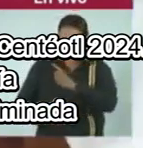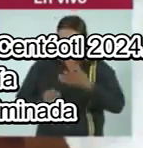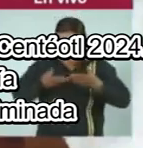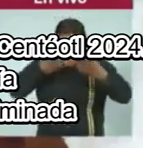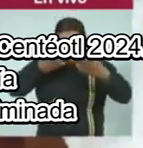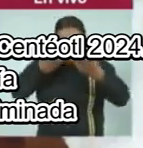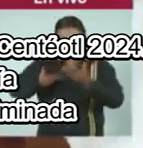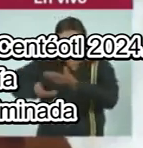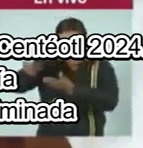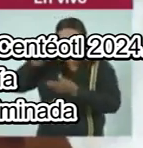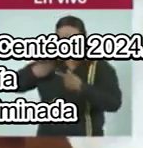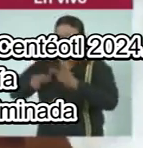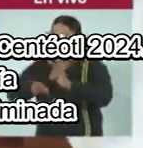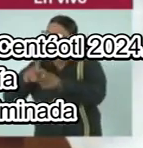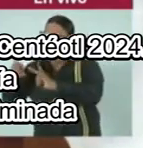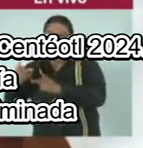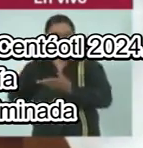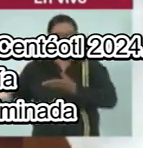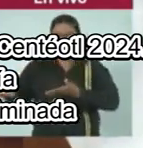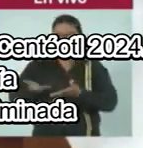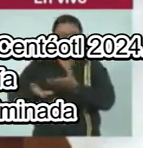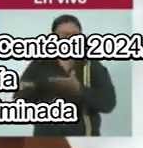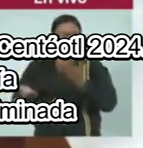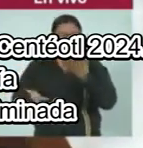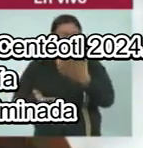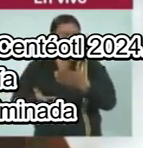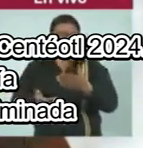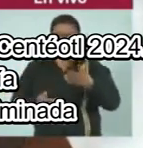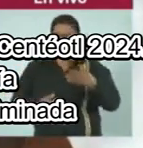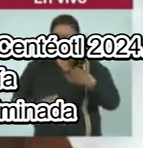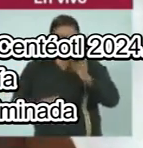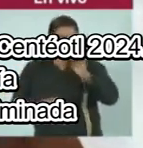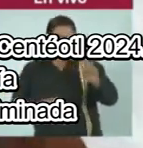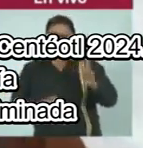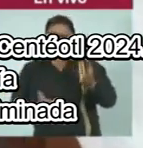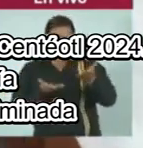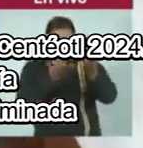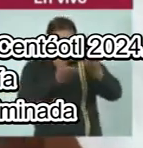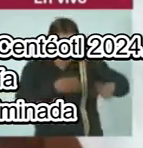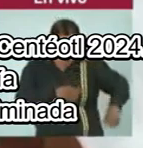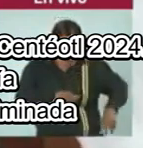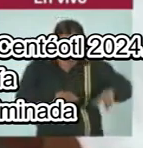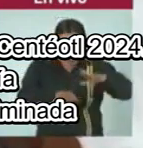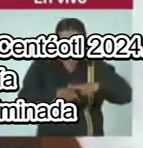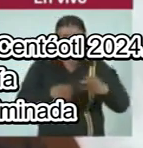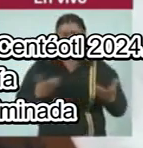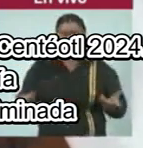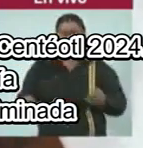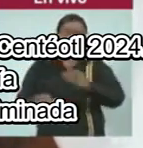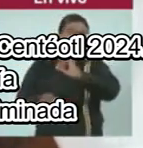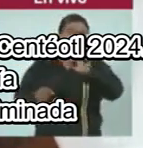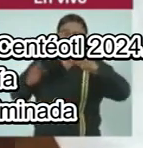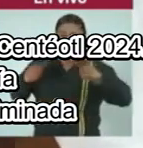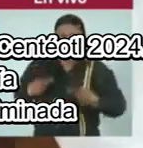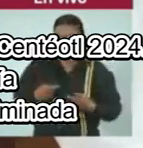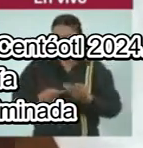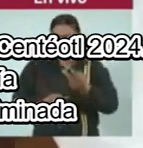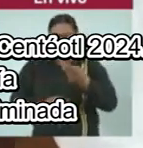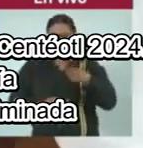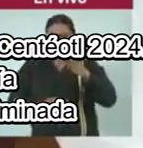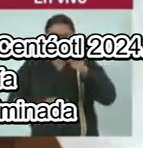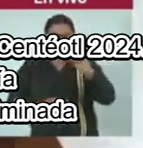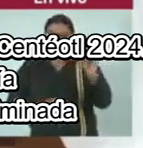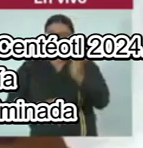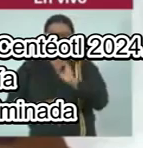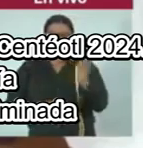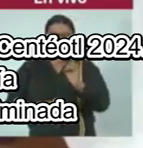Tenemos que platicar y yo no he visto nada ni ni de mi gobernador ni de nadie más y yo